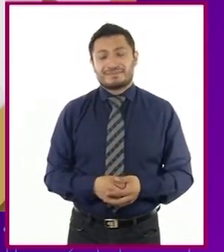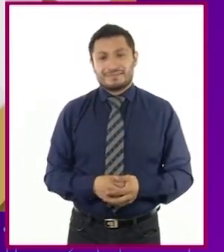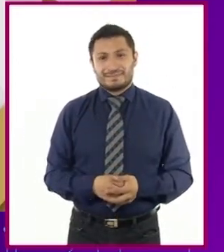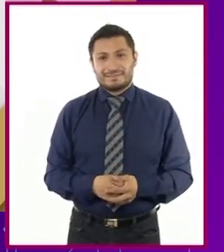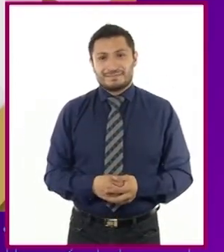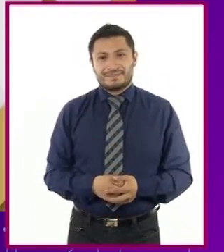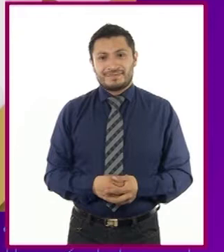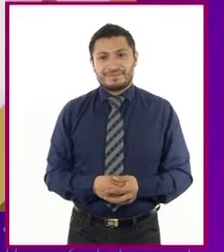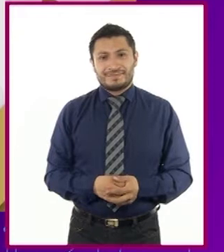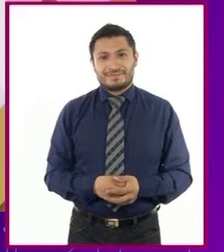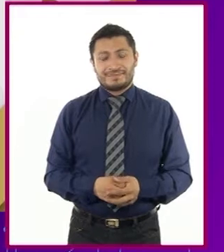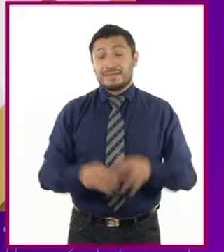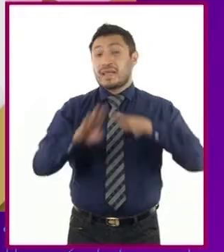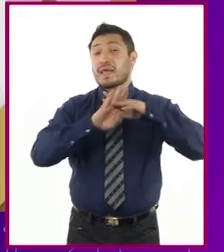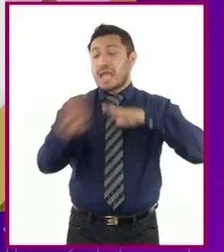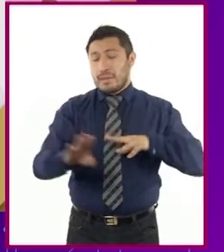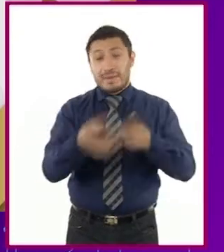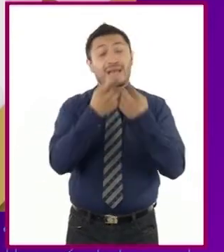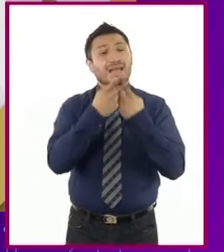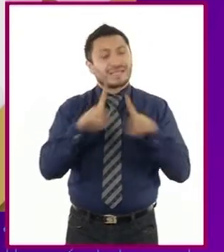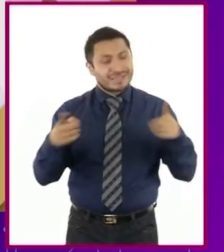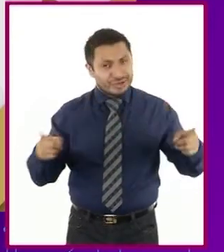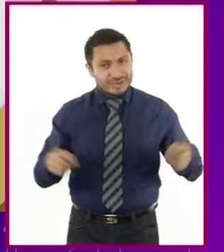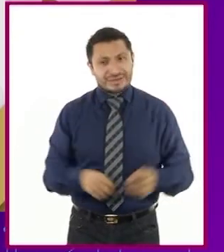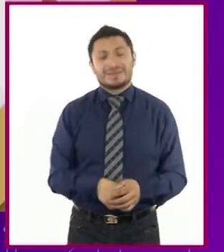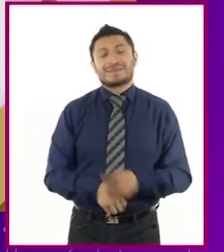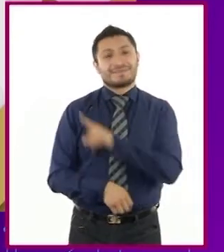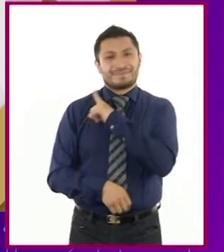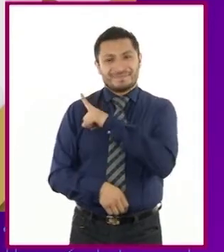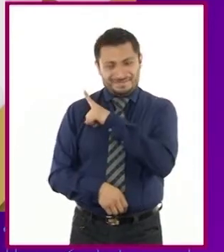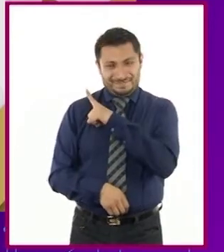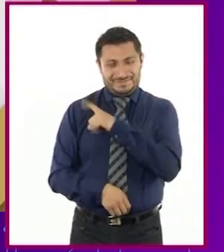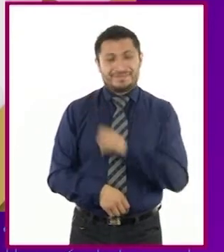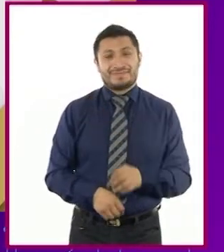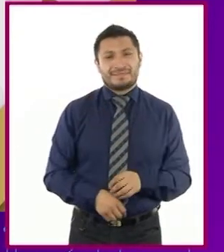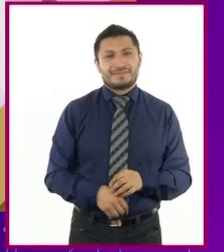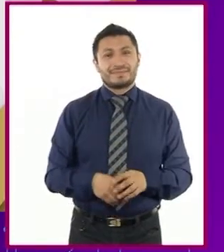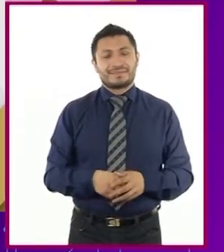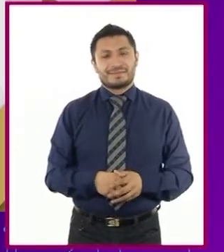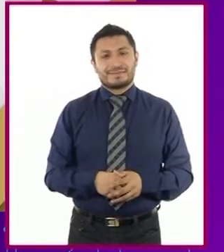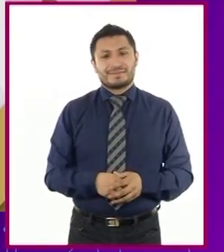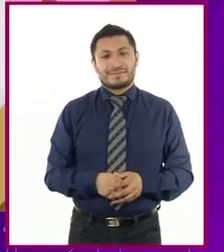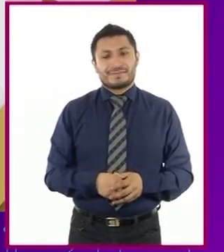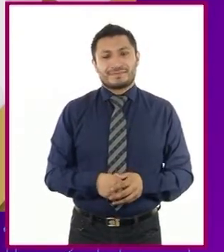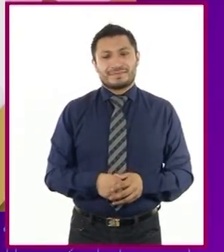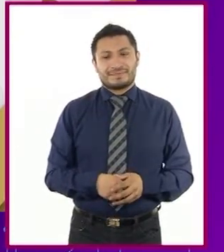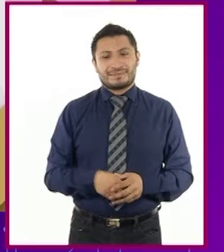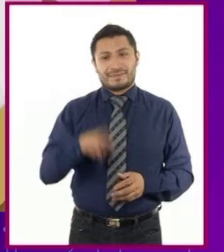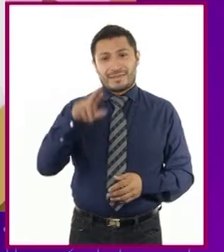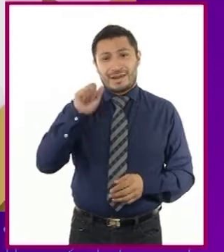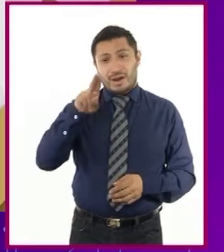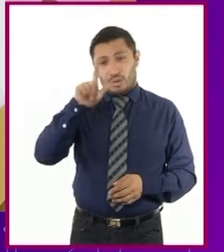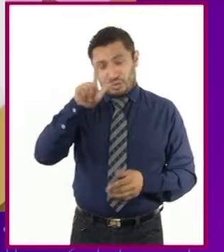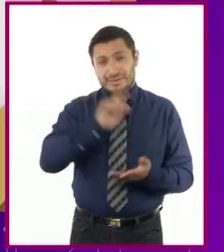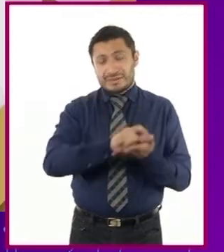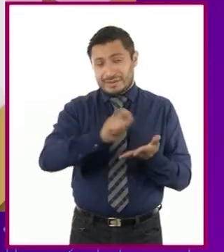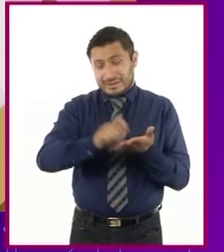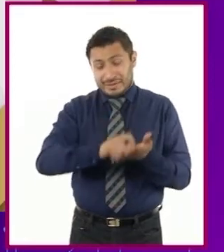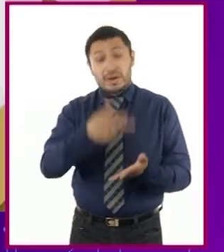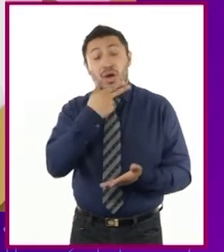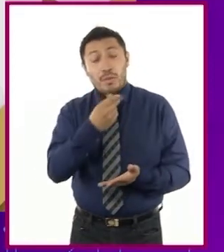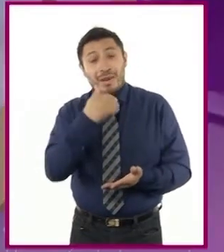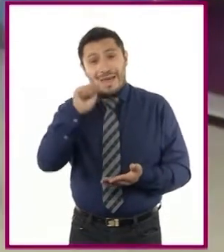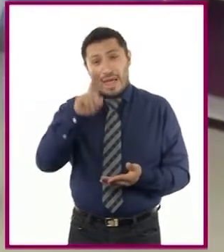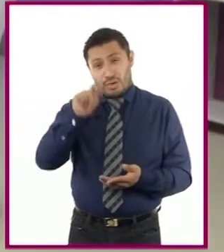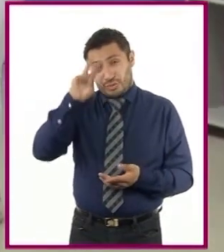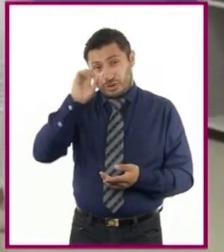Levin. Migración y desarrollo. Perspectivas desde el sur de Raúl Delgado White. La información en la